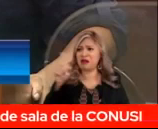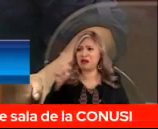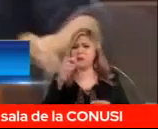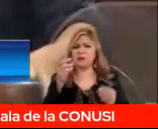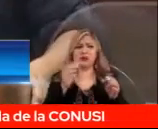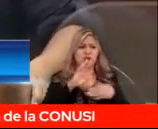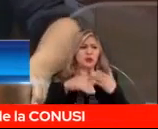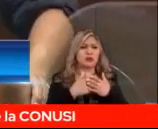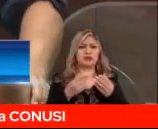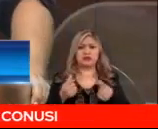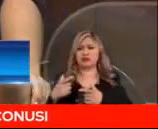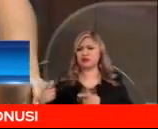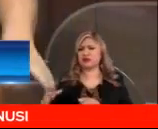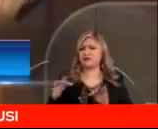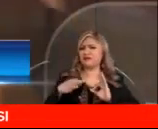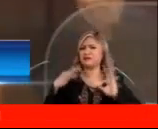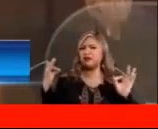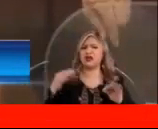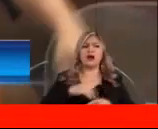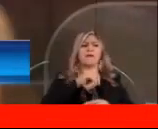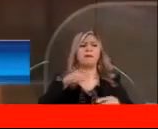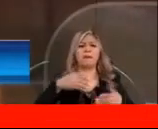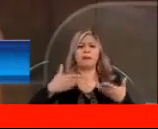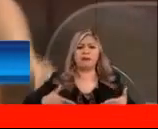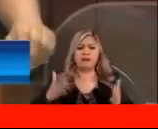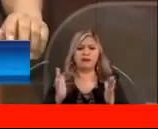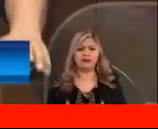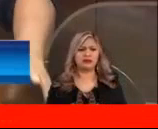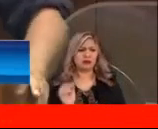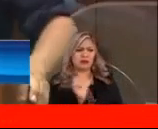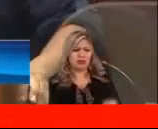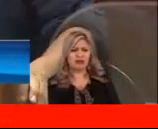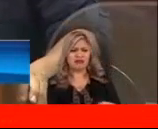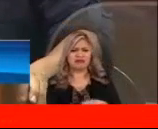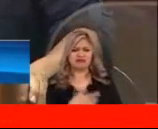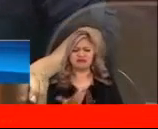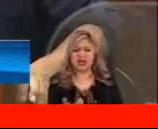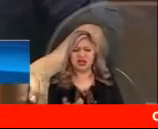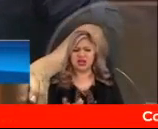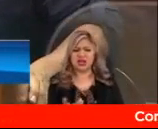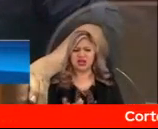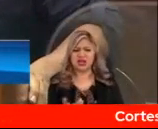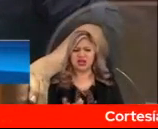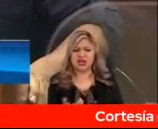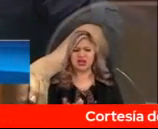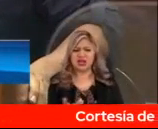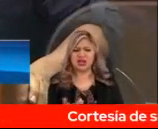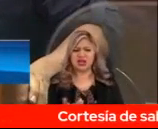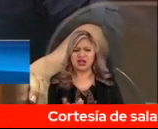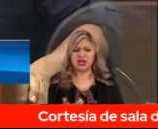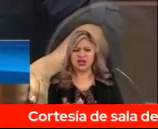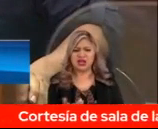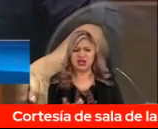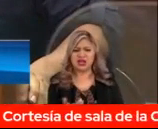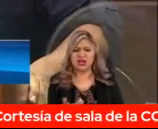que esta marcha del pueblo no le dieron la misma preponderancia noticiosa, también hay que democratizar